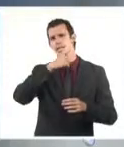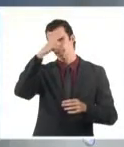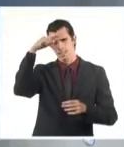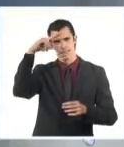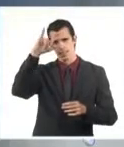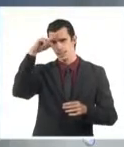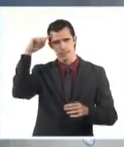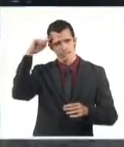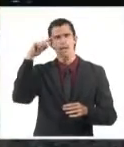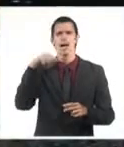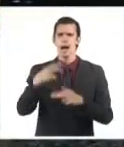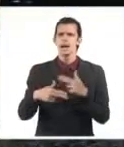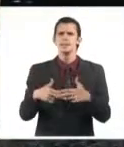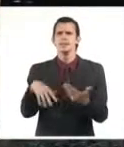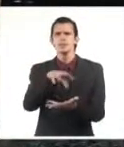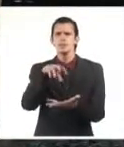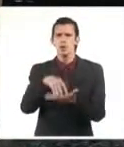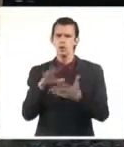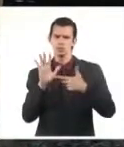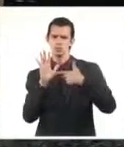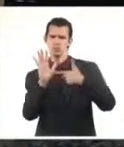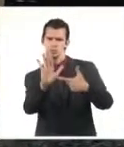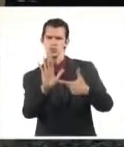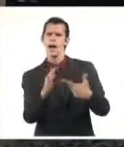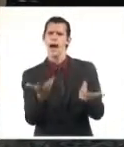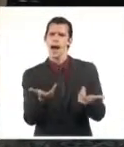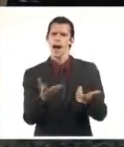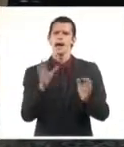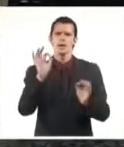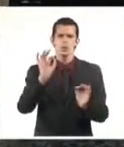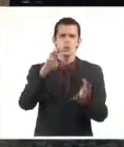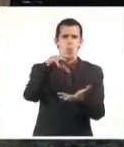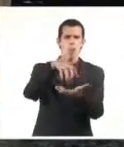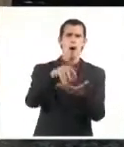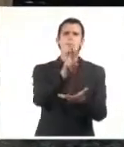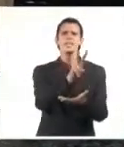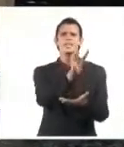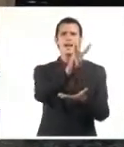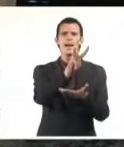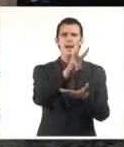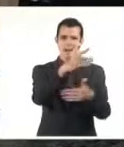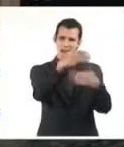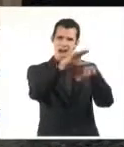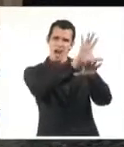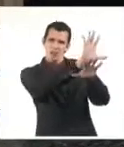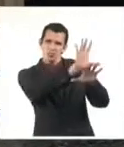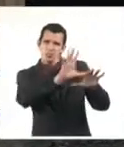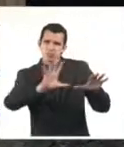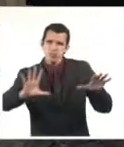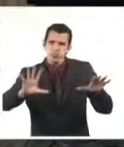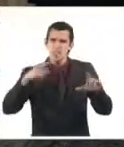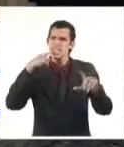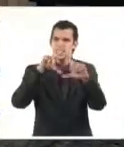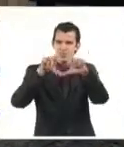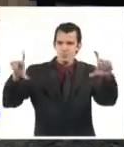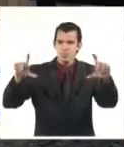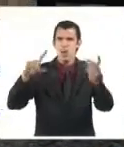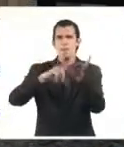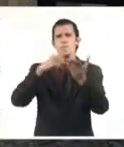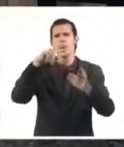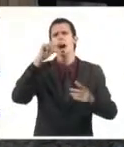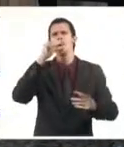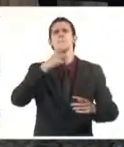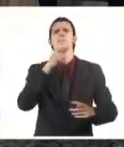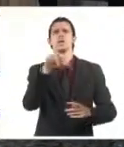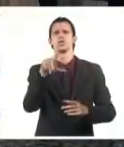Pabellón Cuba. El director de la empresa, Jorge Alfonso, informó que participarán más de 35 grupos creativos y diseñadores. Subrayó